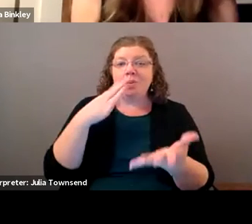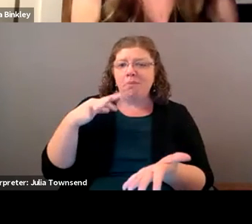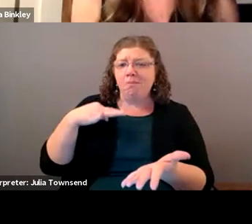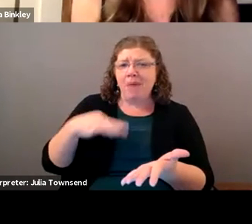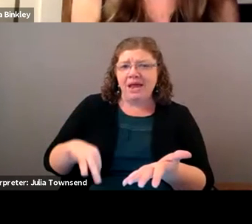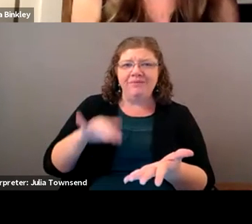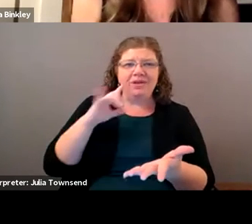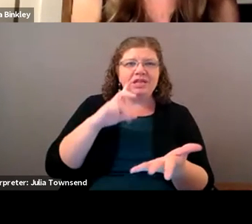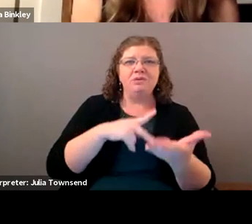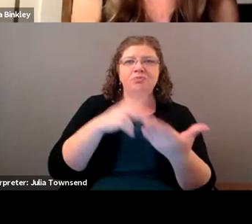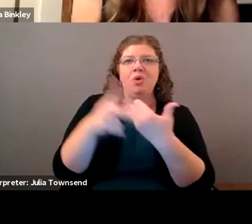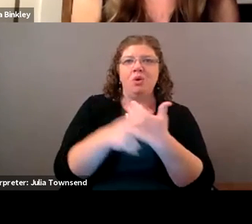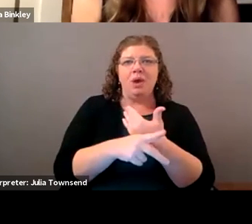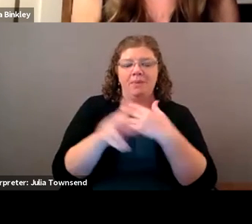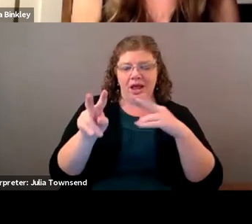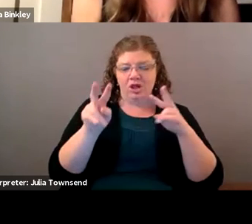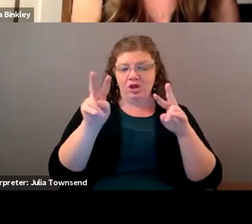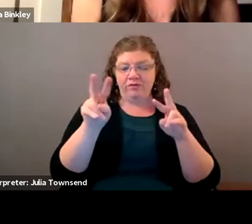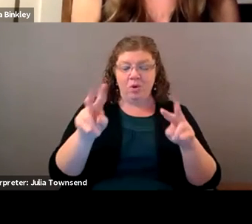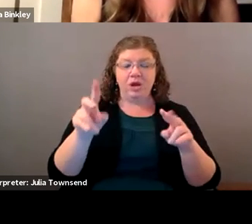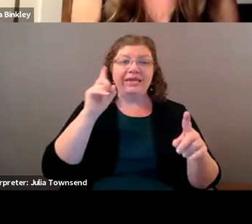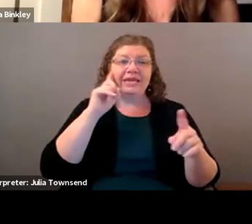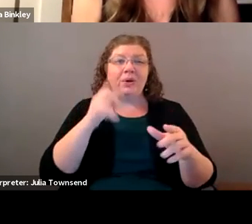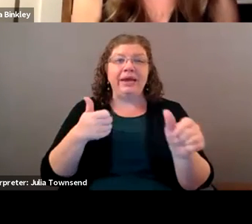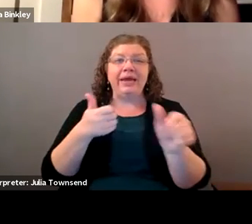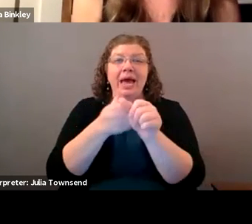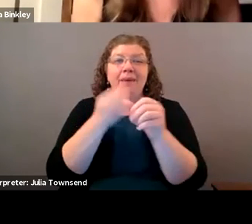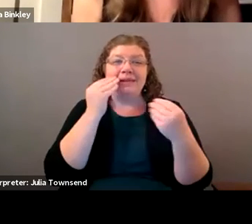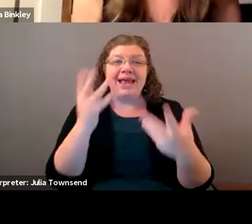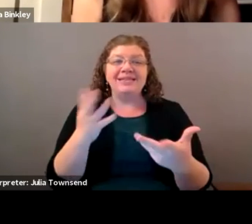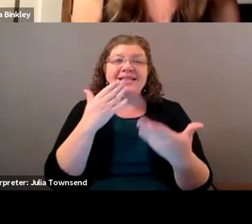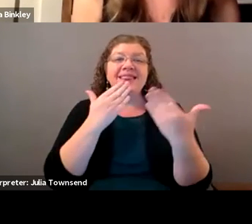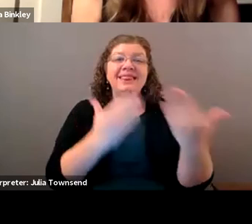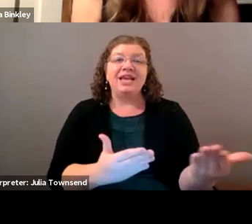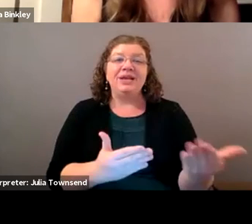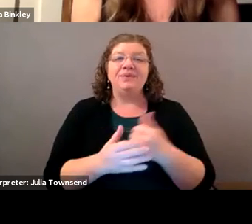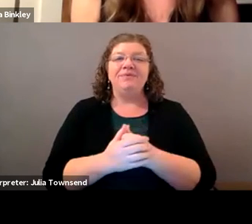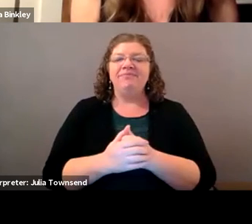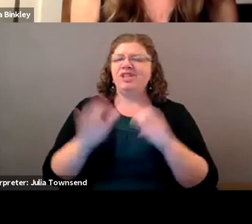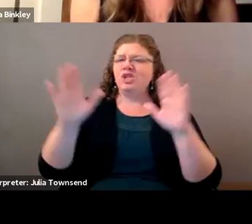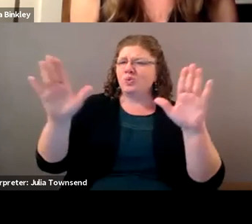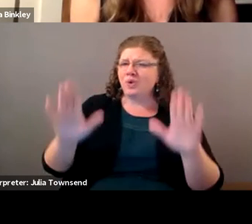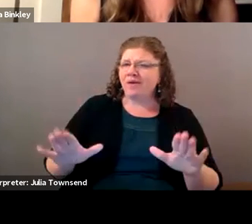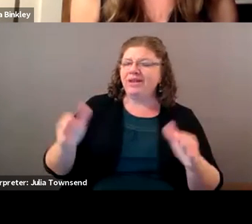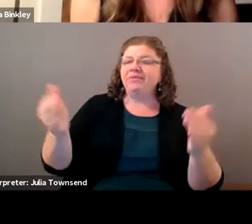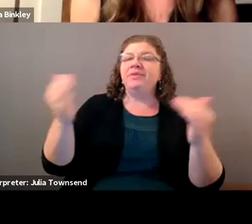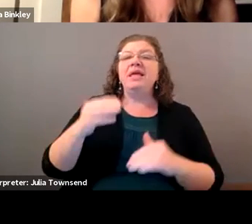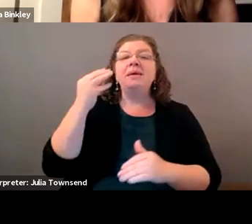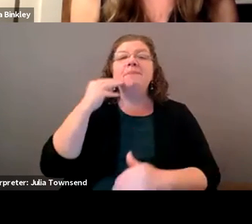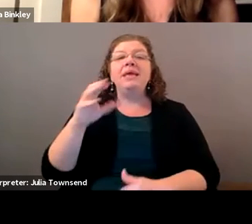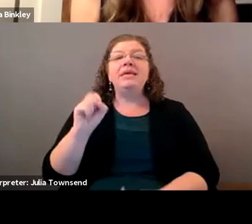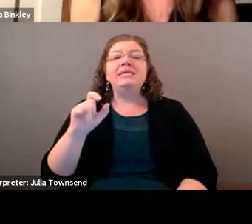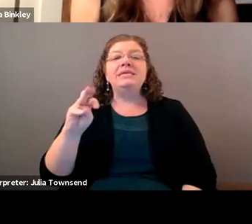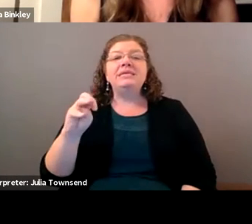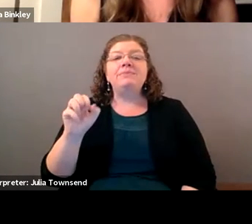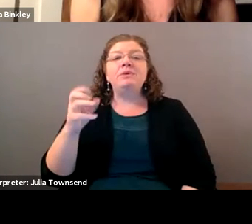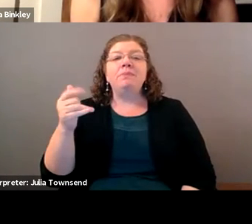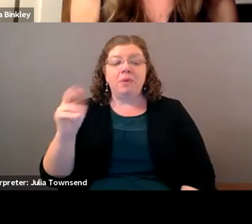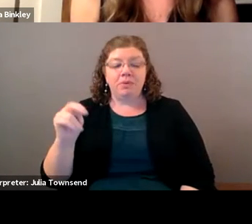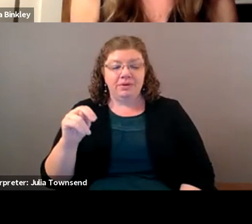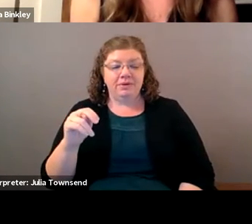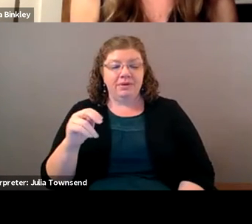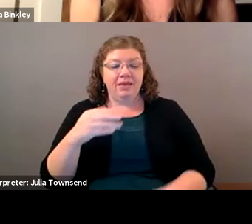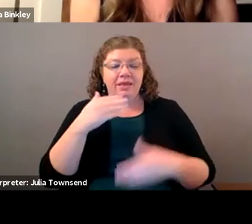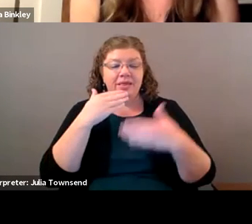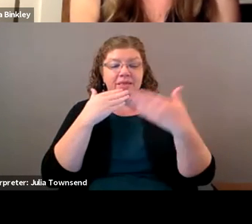programa. Espero escuchar las actualizaciones. Gracias. Señora Simpson, sí, yo sé que ya es tarde,